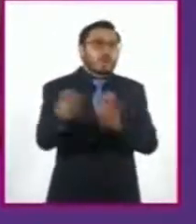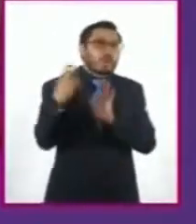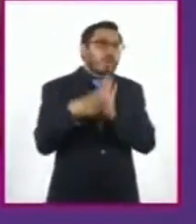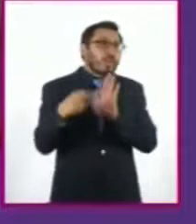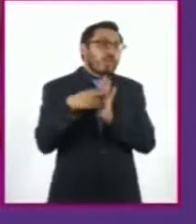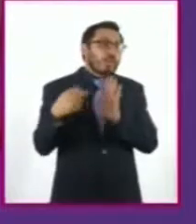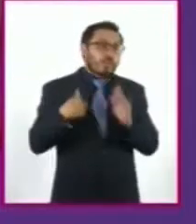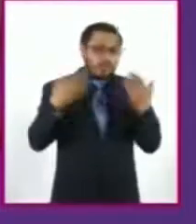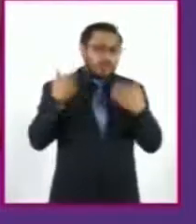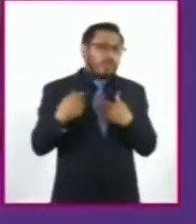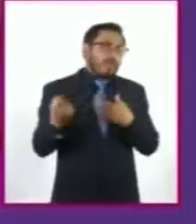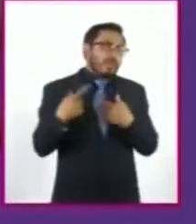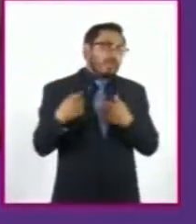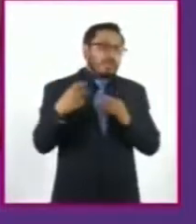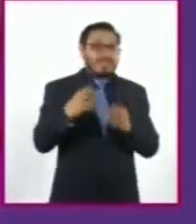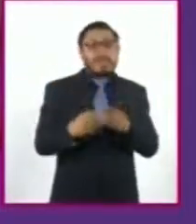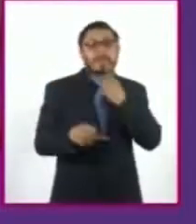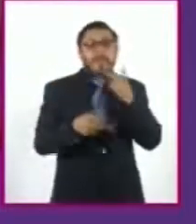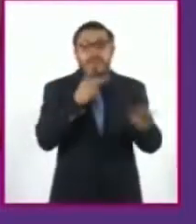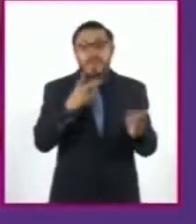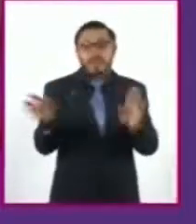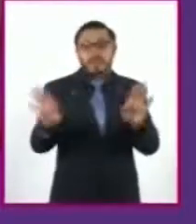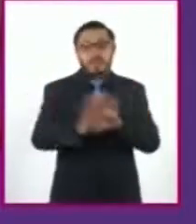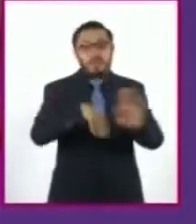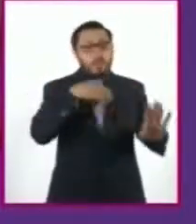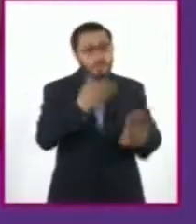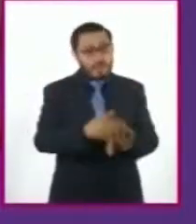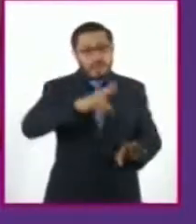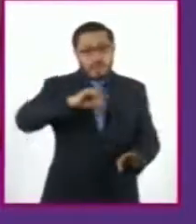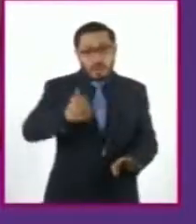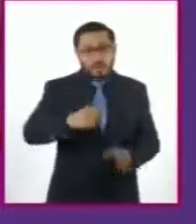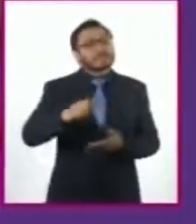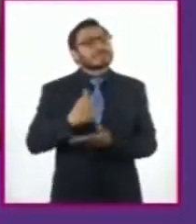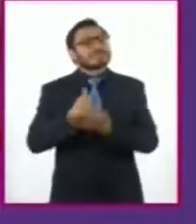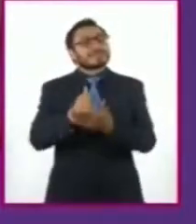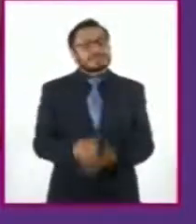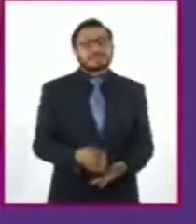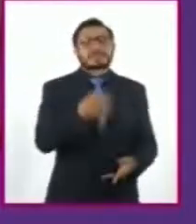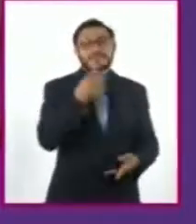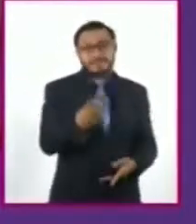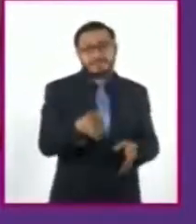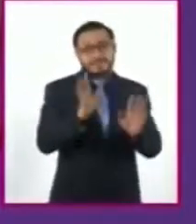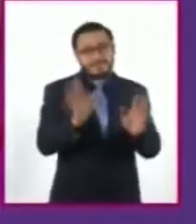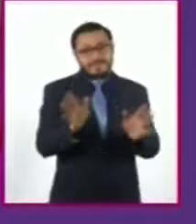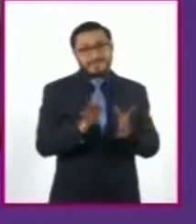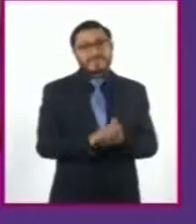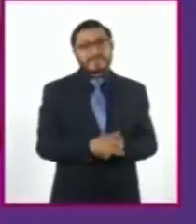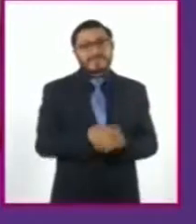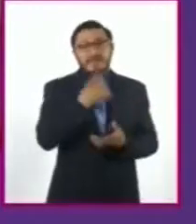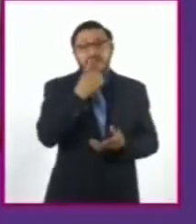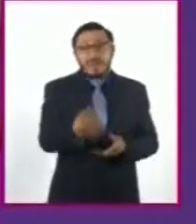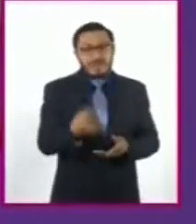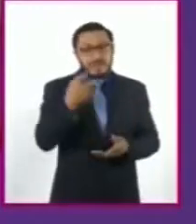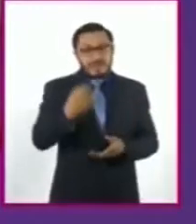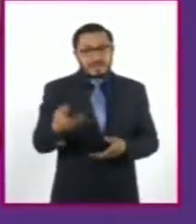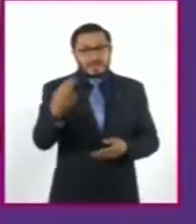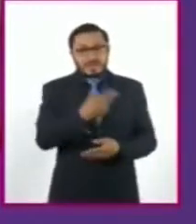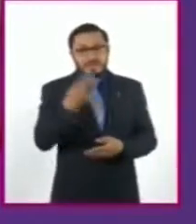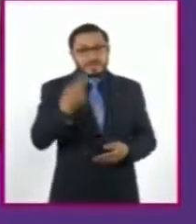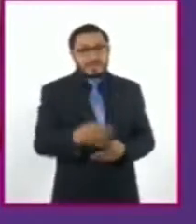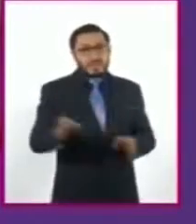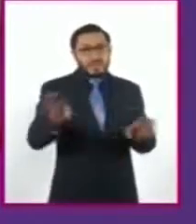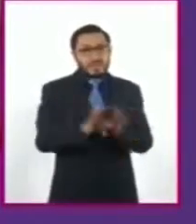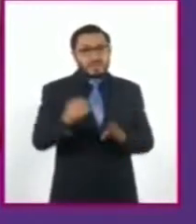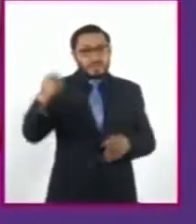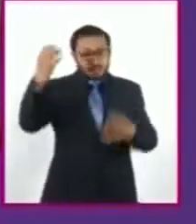palabras que construyen y otras que destruyen. Dicho esto, para conocer nuestro propio potencial, es necesario hacernos una autoevaluación de